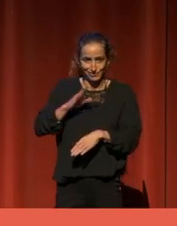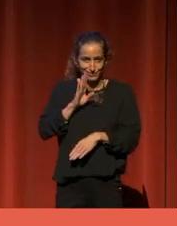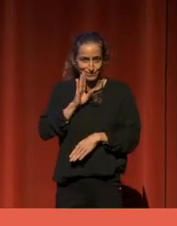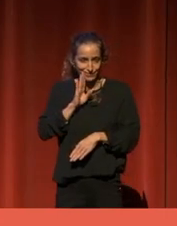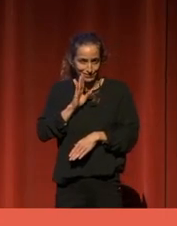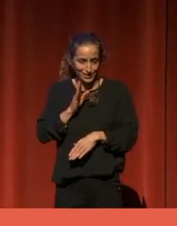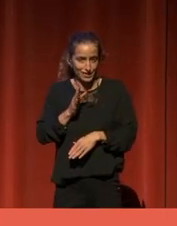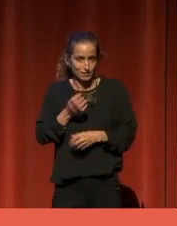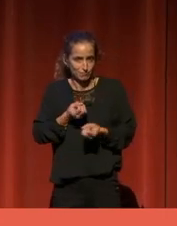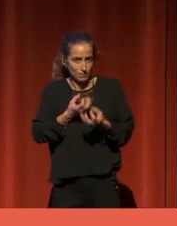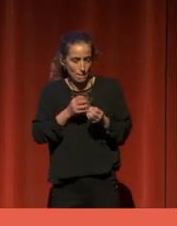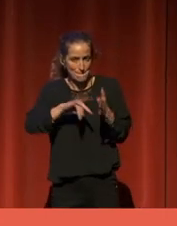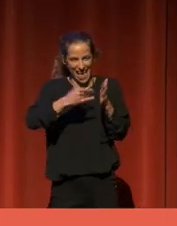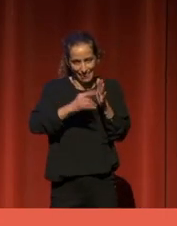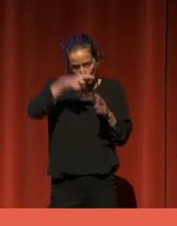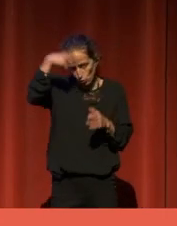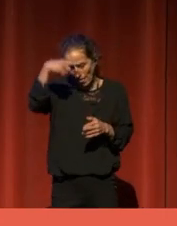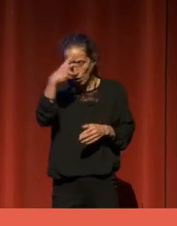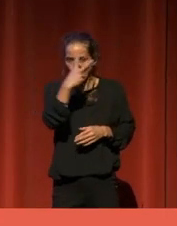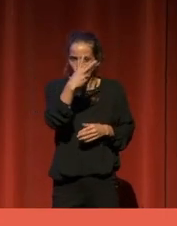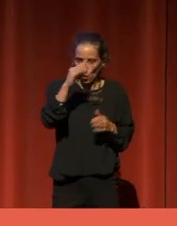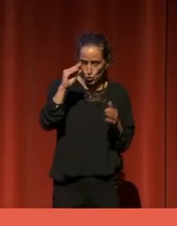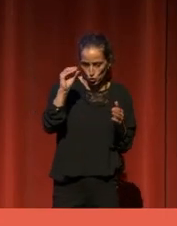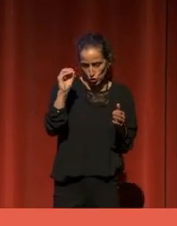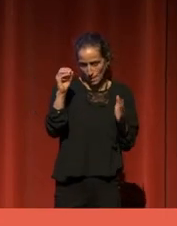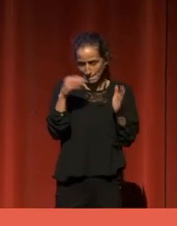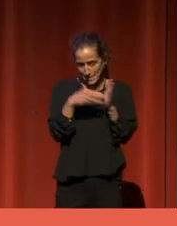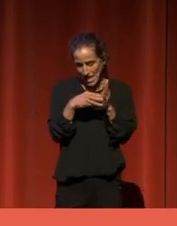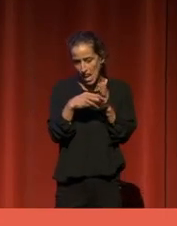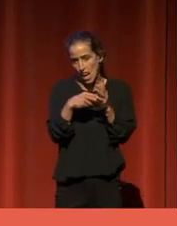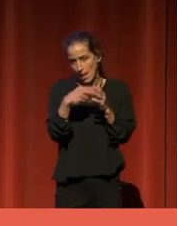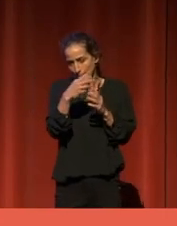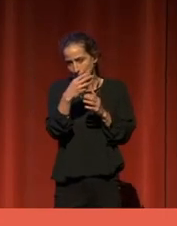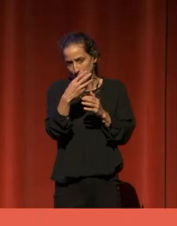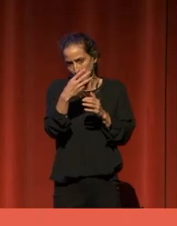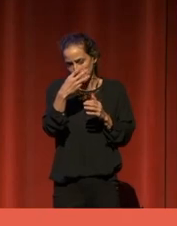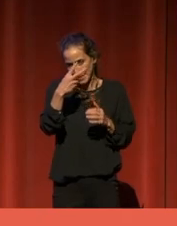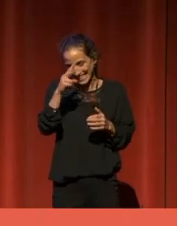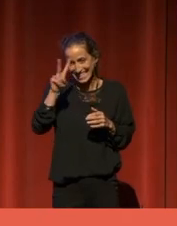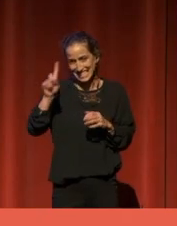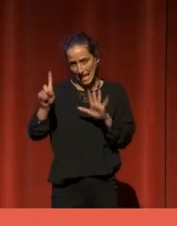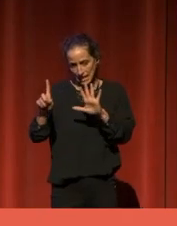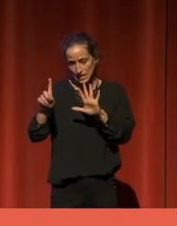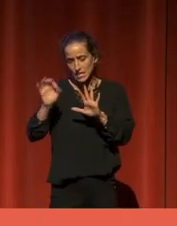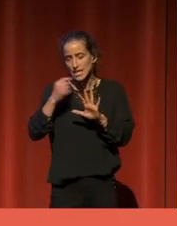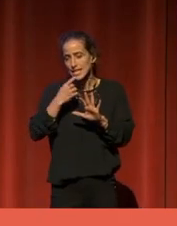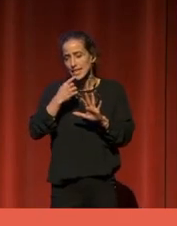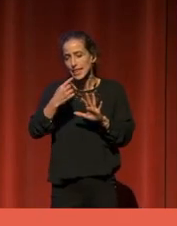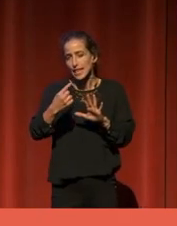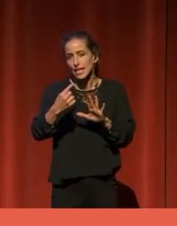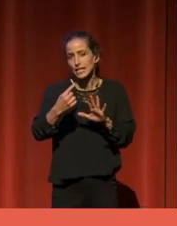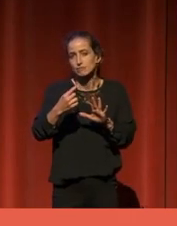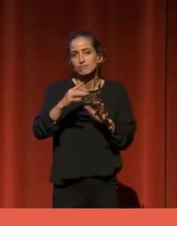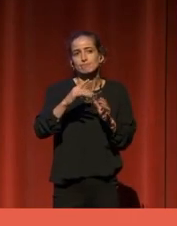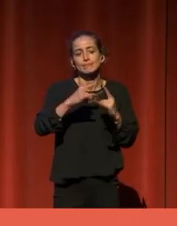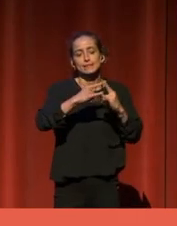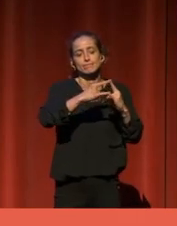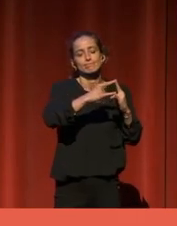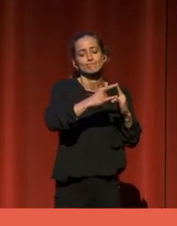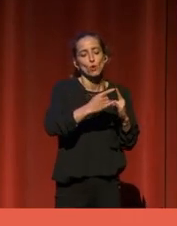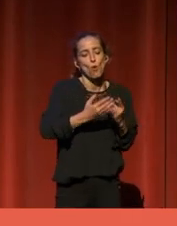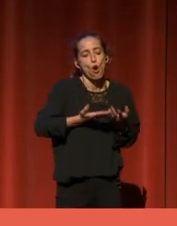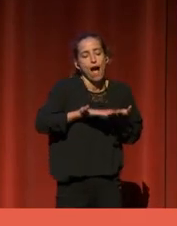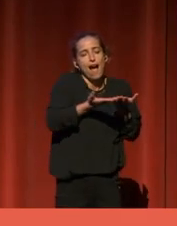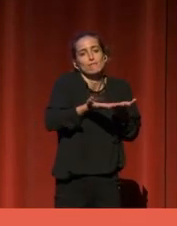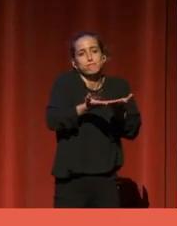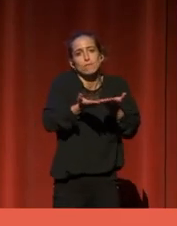para la cultura 2023 2026 Y en este plan de trabajo dicen que tendiendo puentes refuerzan